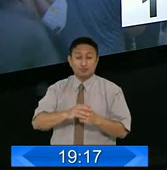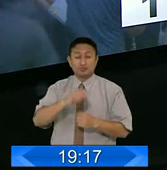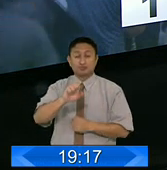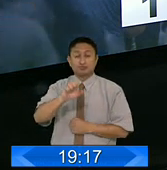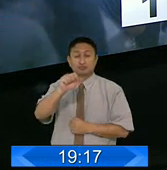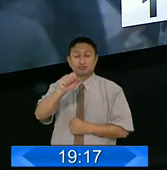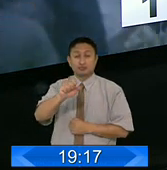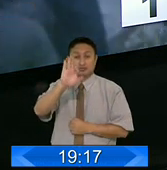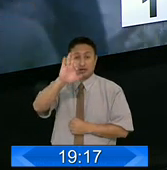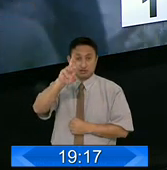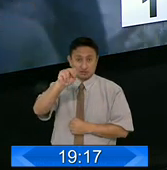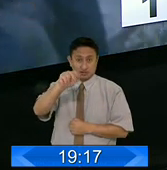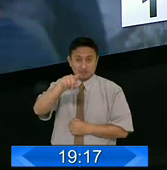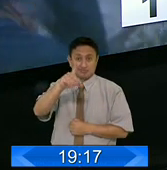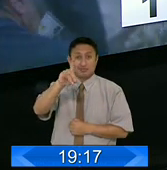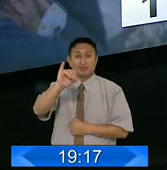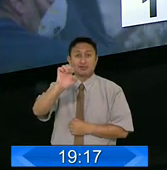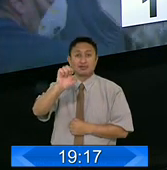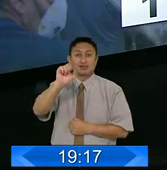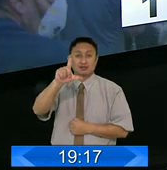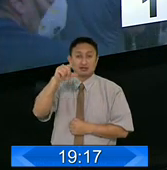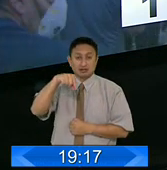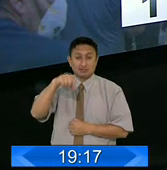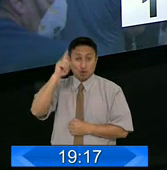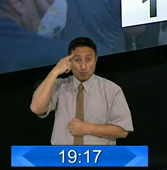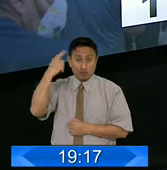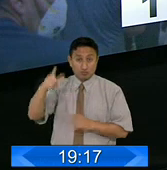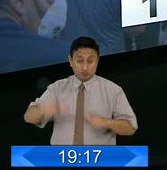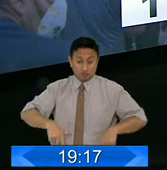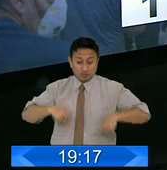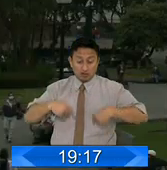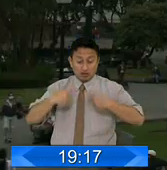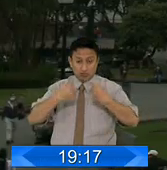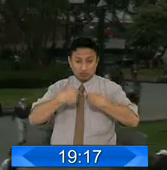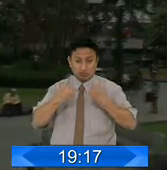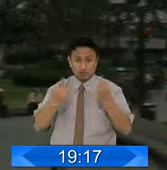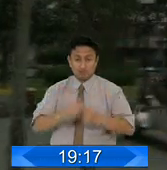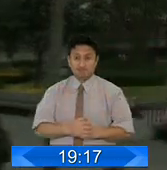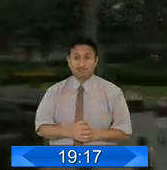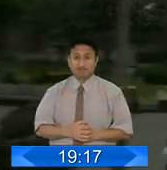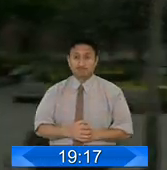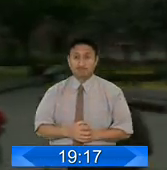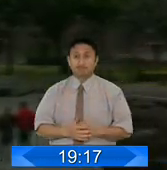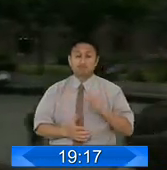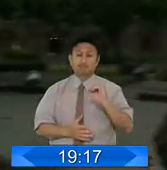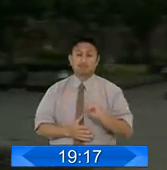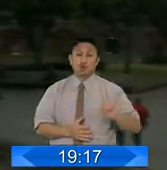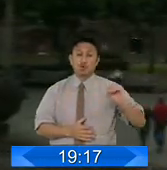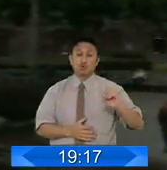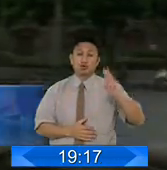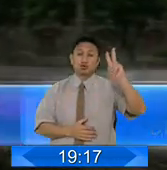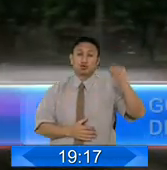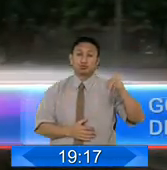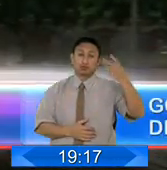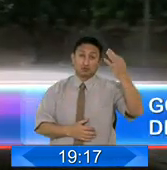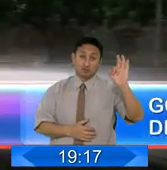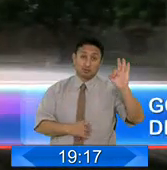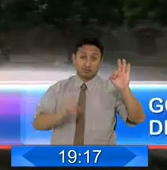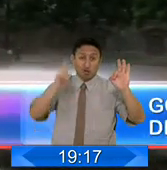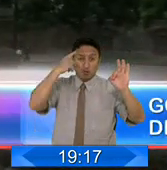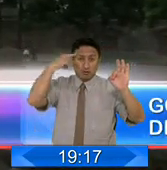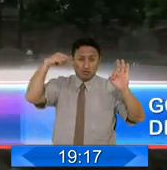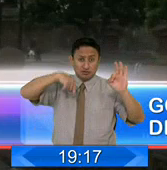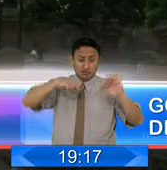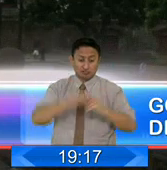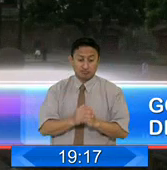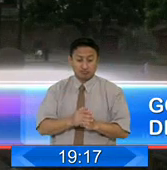diésel, anunciadas por el gobierno de Lenín Moreno. Octubre del 2019, el gobierno nacional pretendía romper con